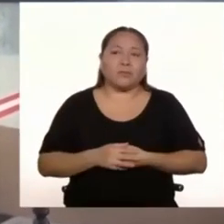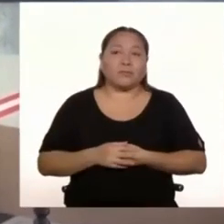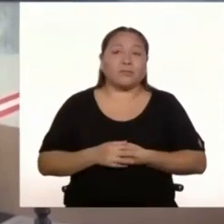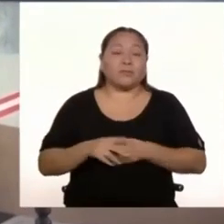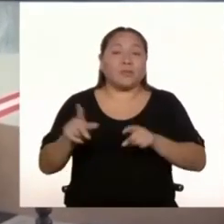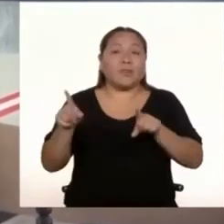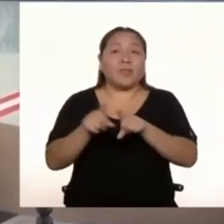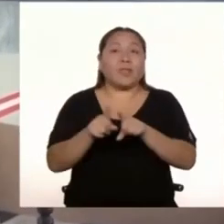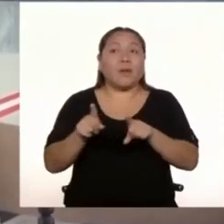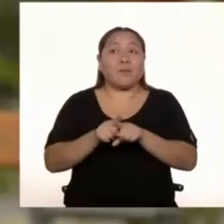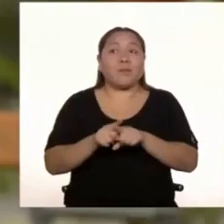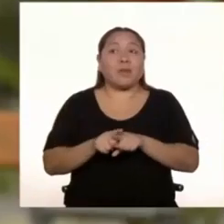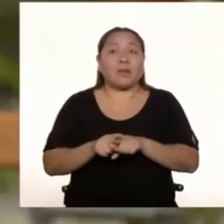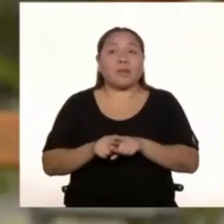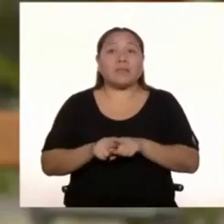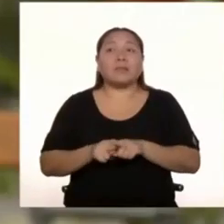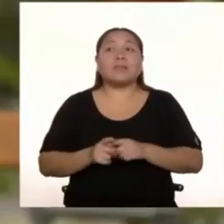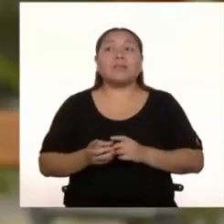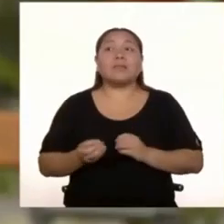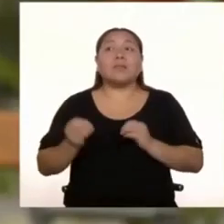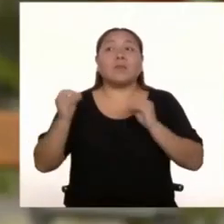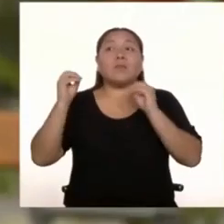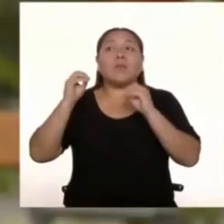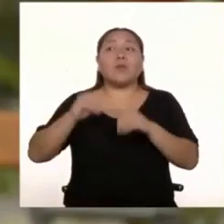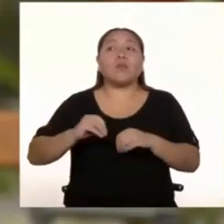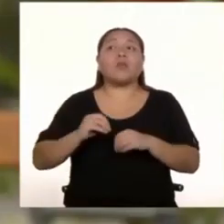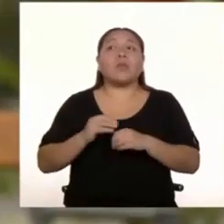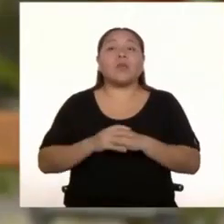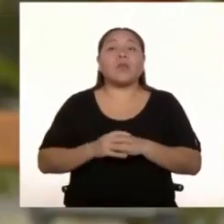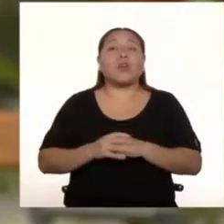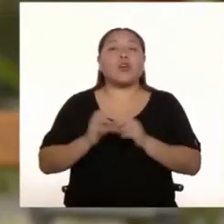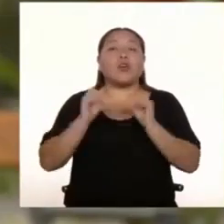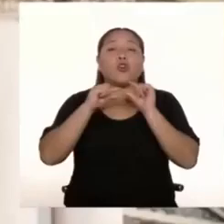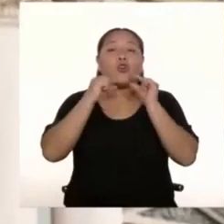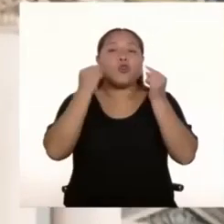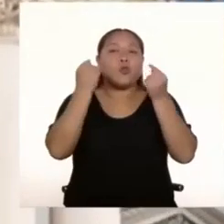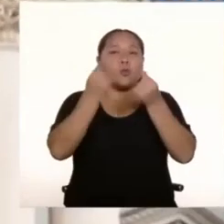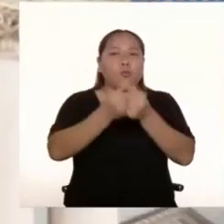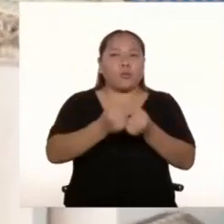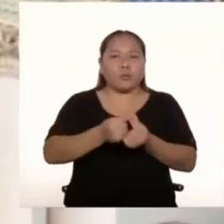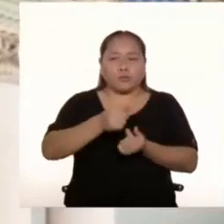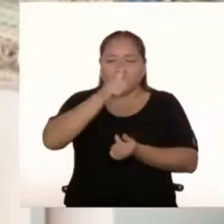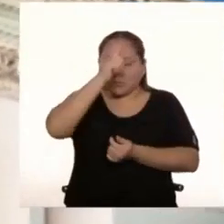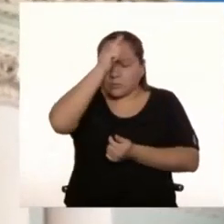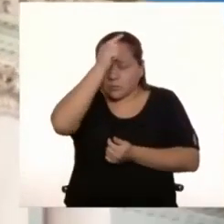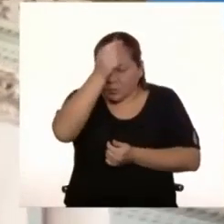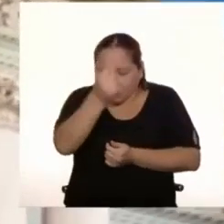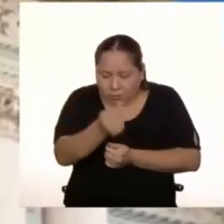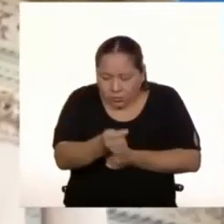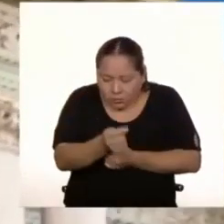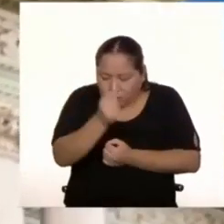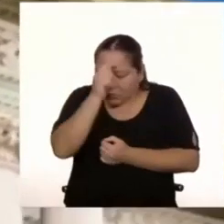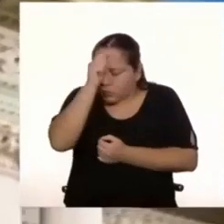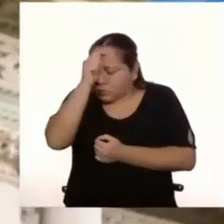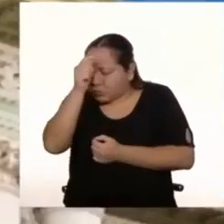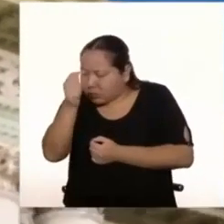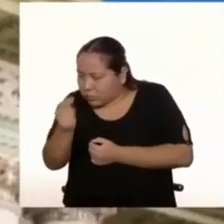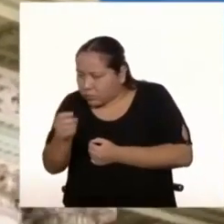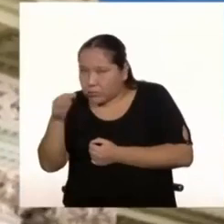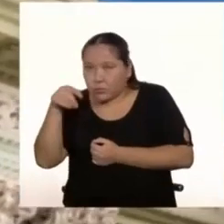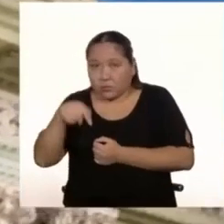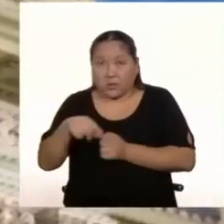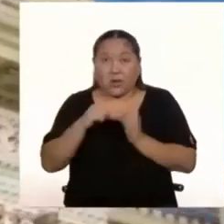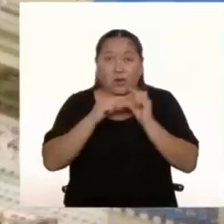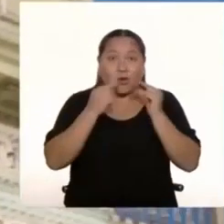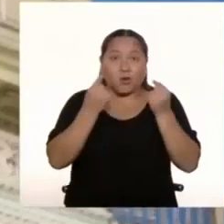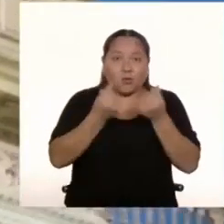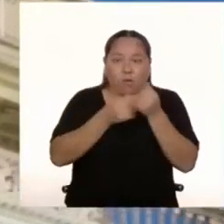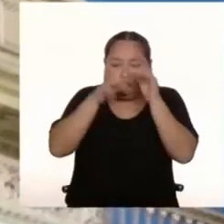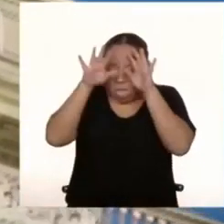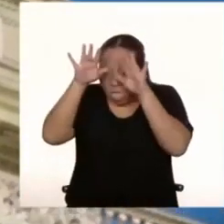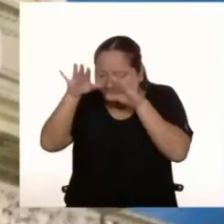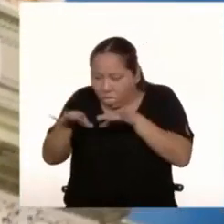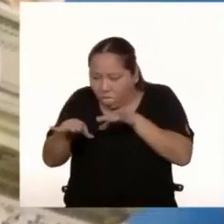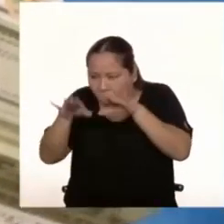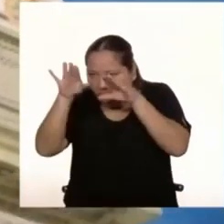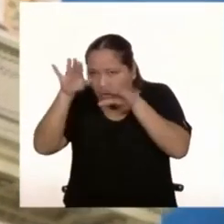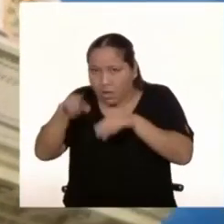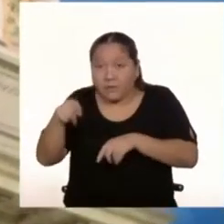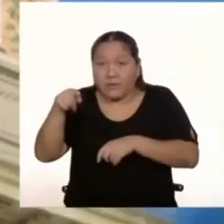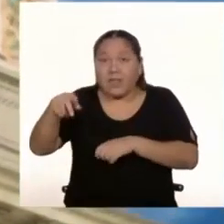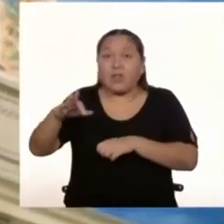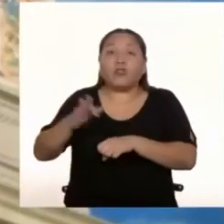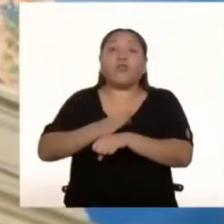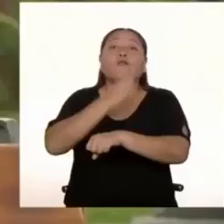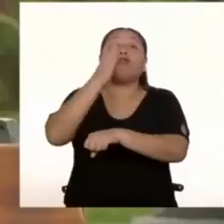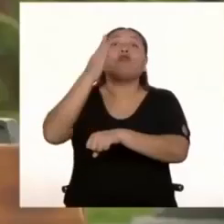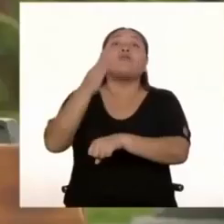También se van a crear como grupos de culto, ¿no? La Sociedad Benemérita de los fundadores de la